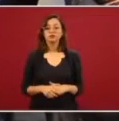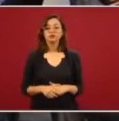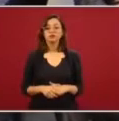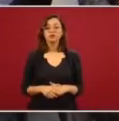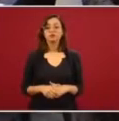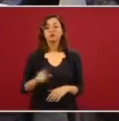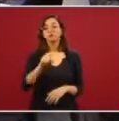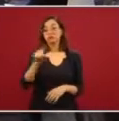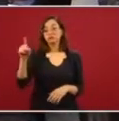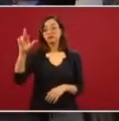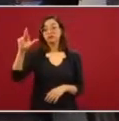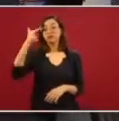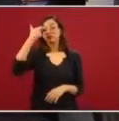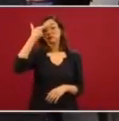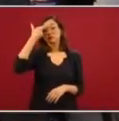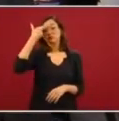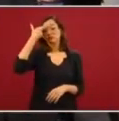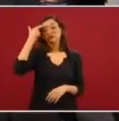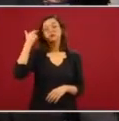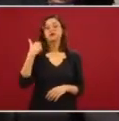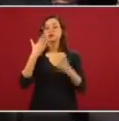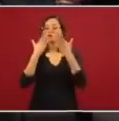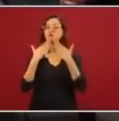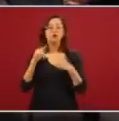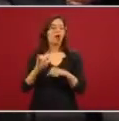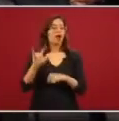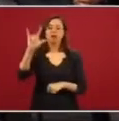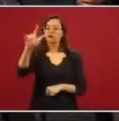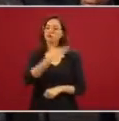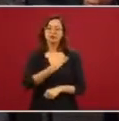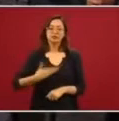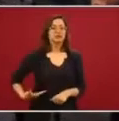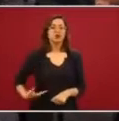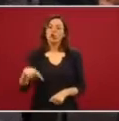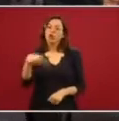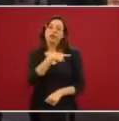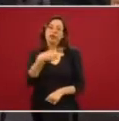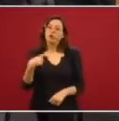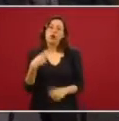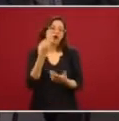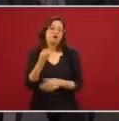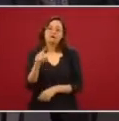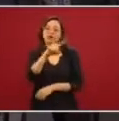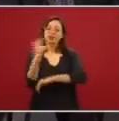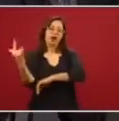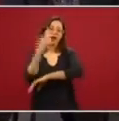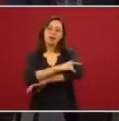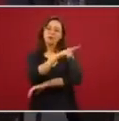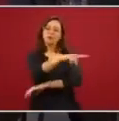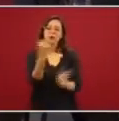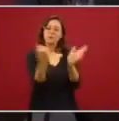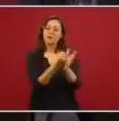recuerden ya no hay avión presidencial tengo que ir en el de ruta en el de línea